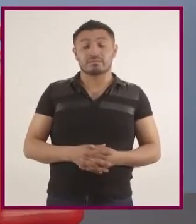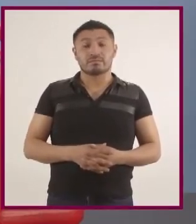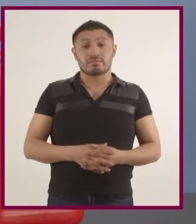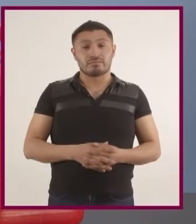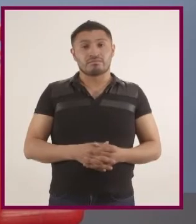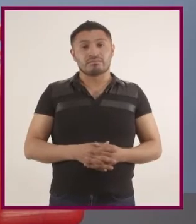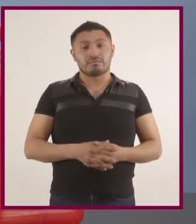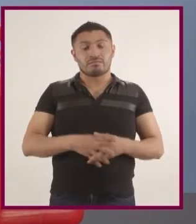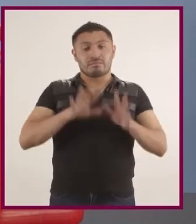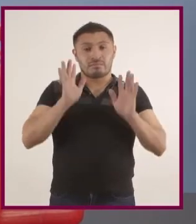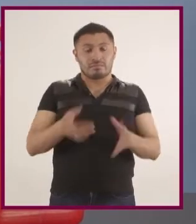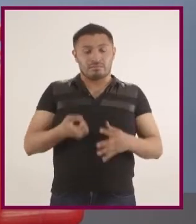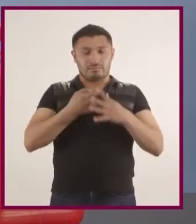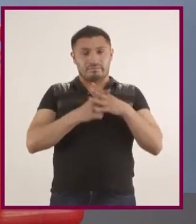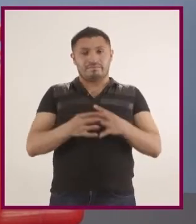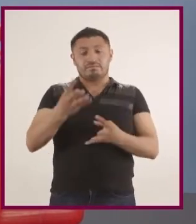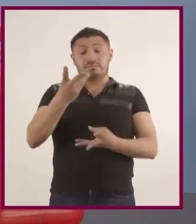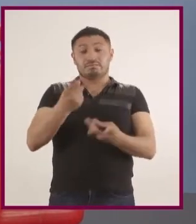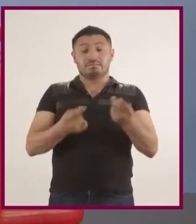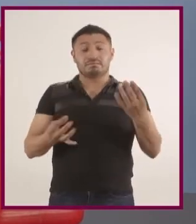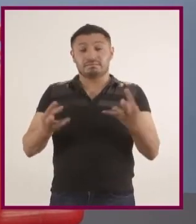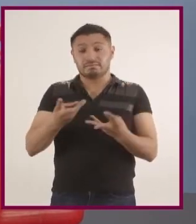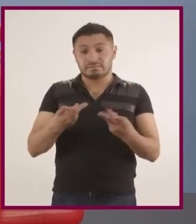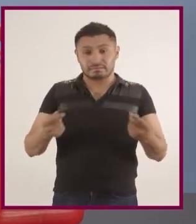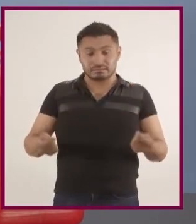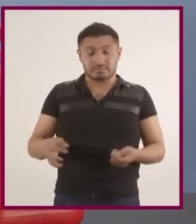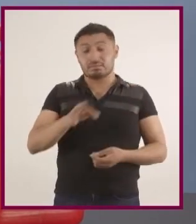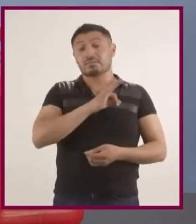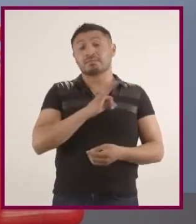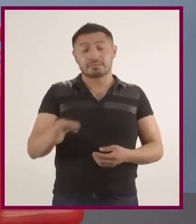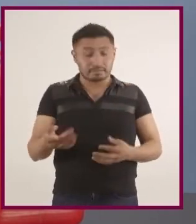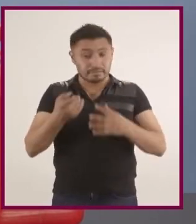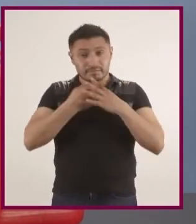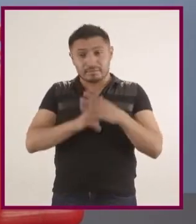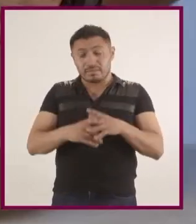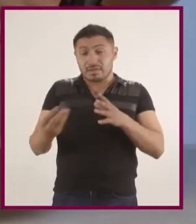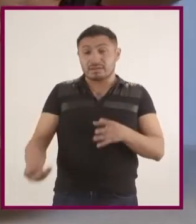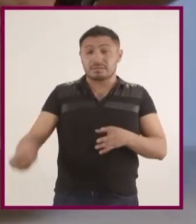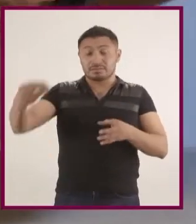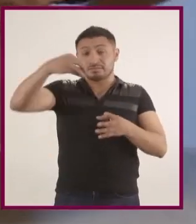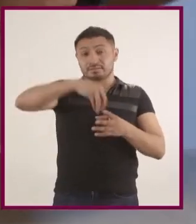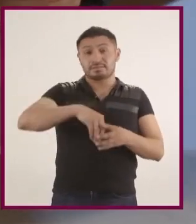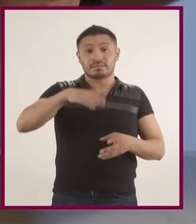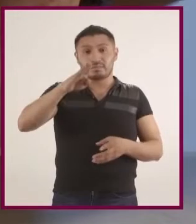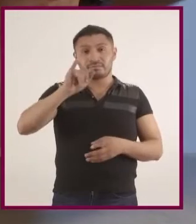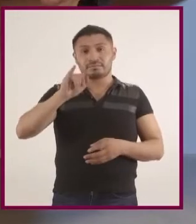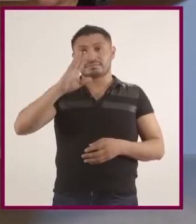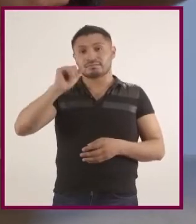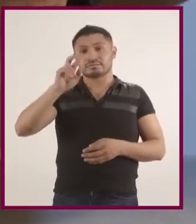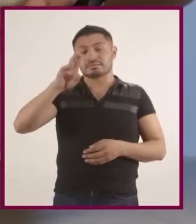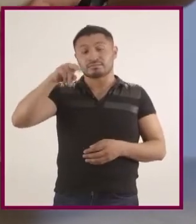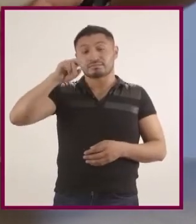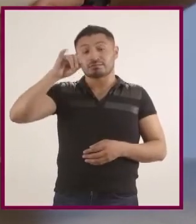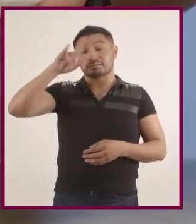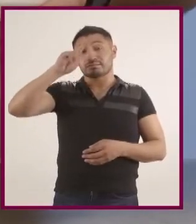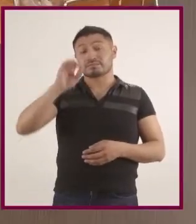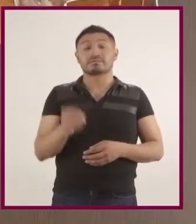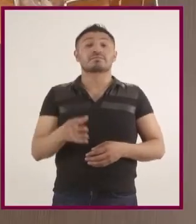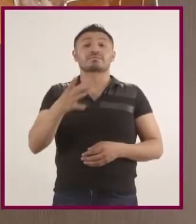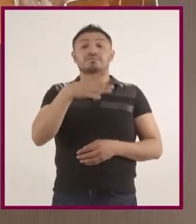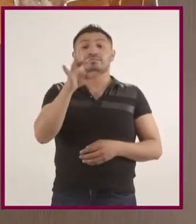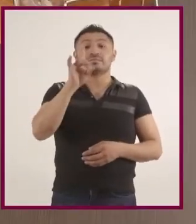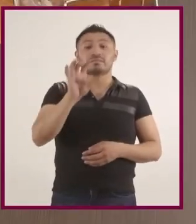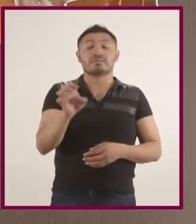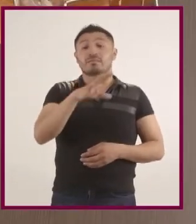ya que se empezó a disolver nuestra solución podemos empezar a agregar nuestro bicarbonato de sodio que son 250